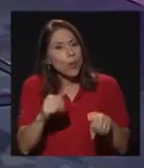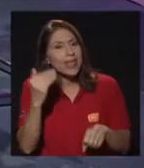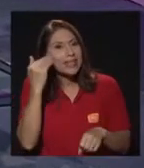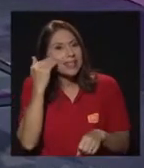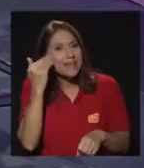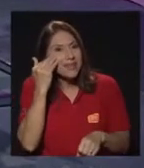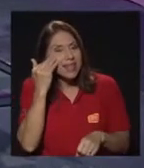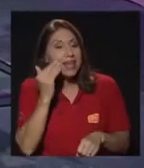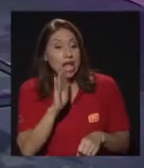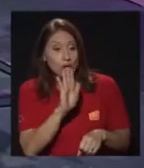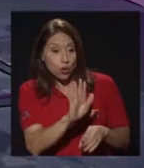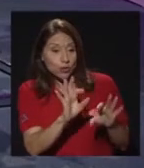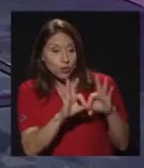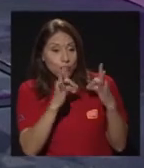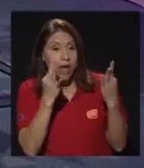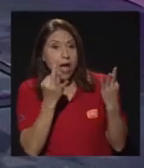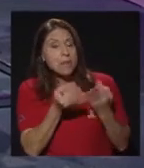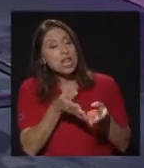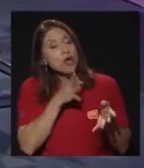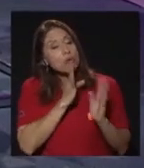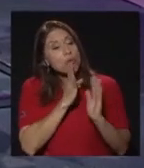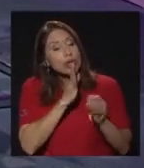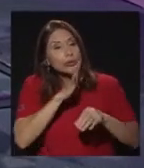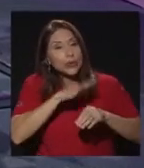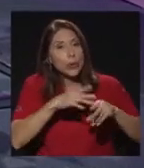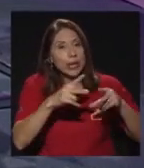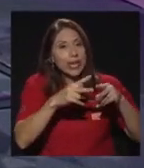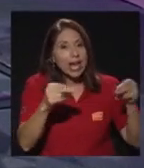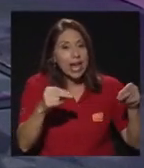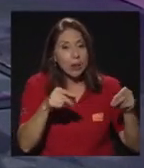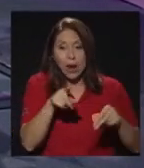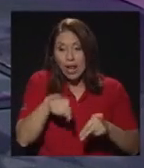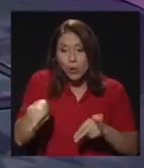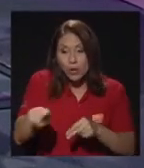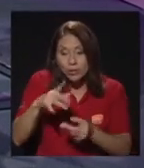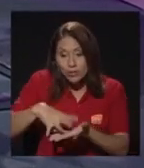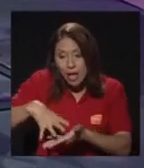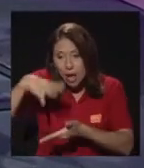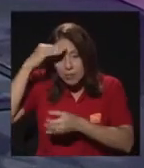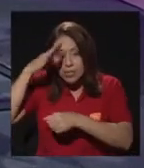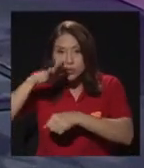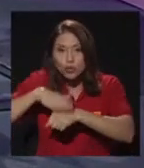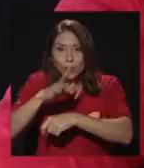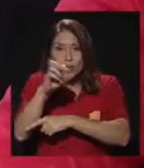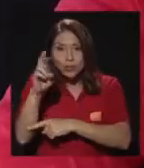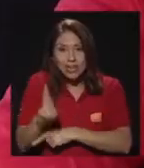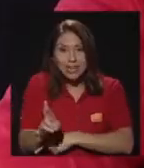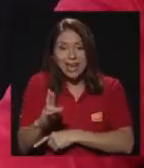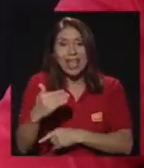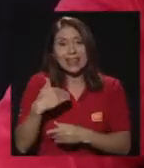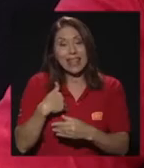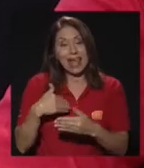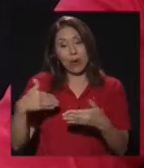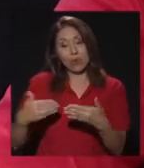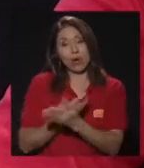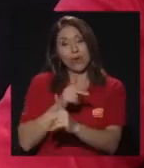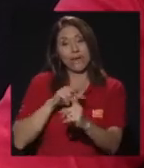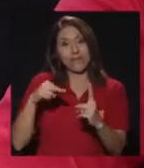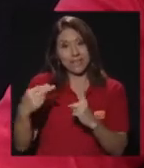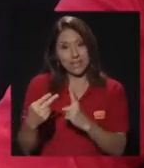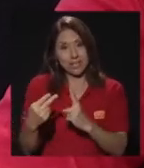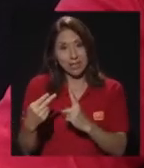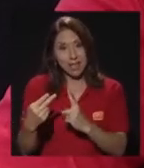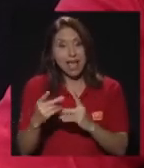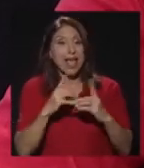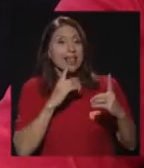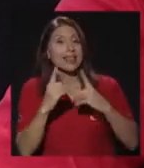diciendo de Nicaragua, lo que están conociendo de Costa Rica y tengan entonces un nuevo una nueva visión. El diálogo